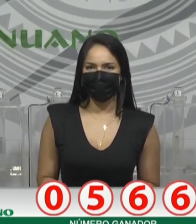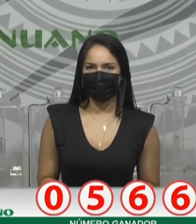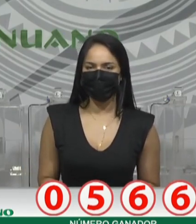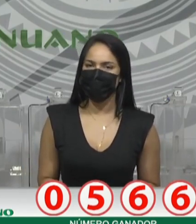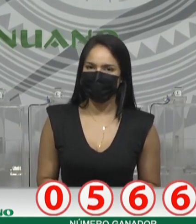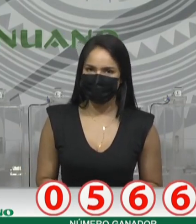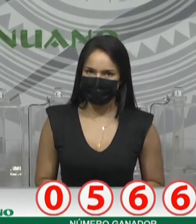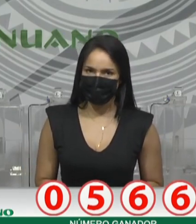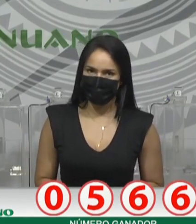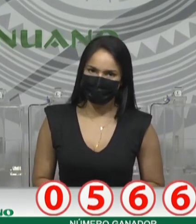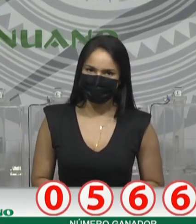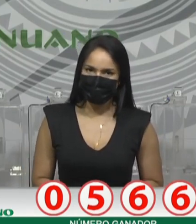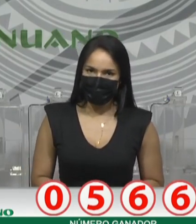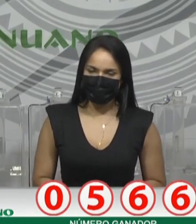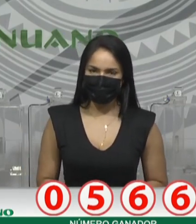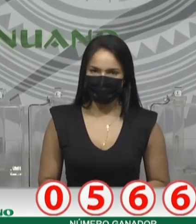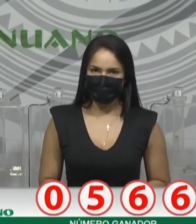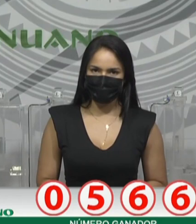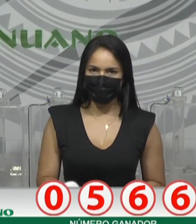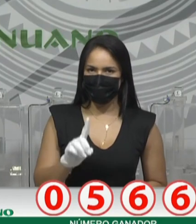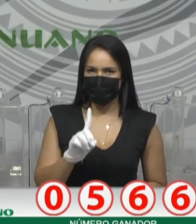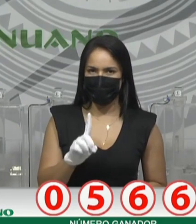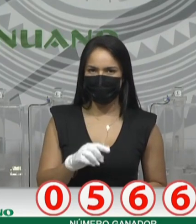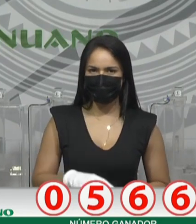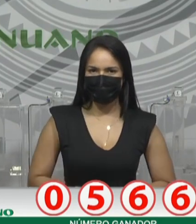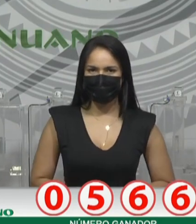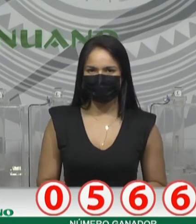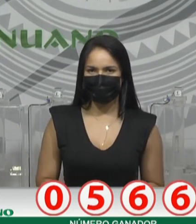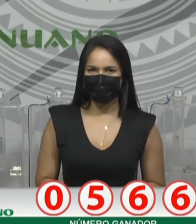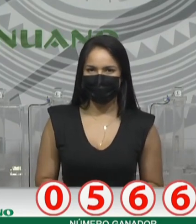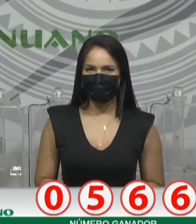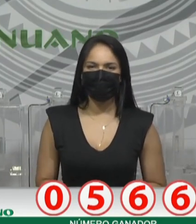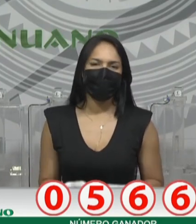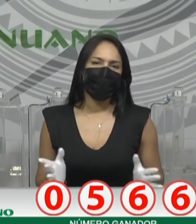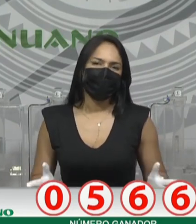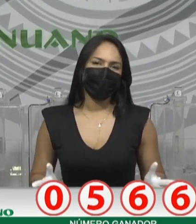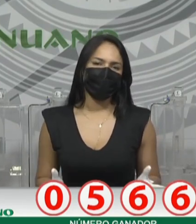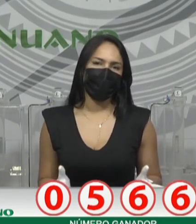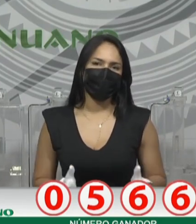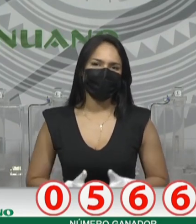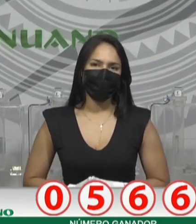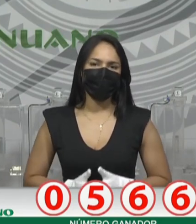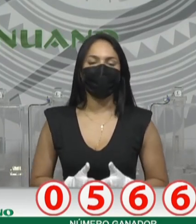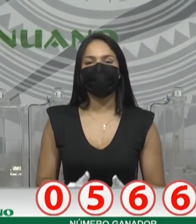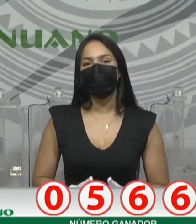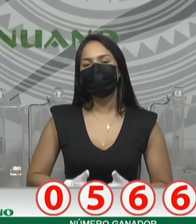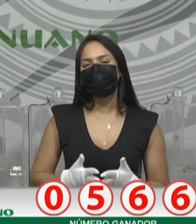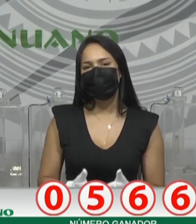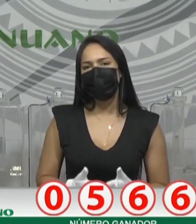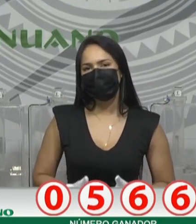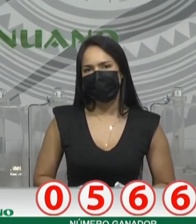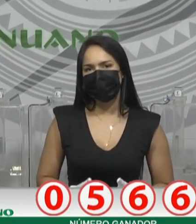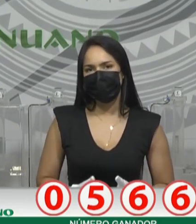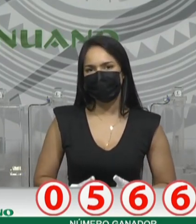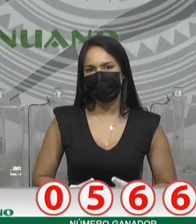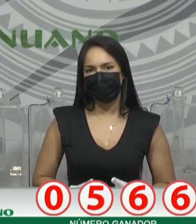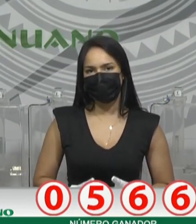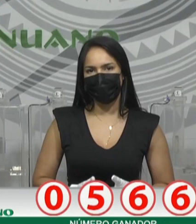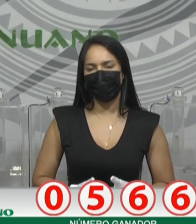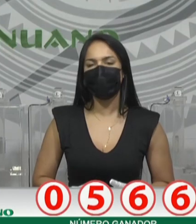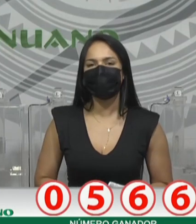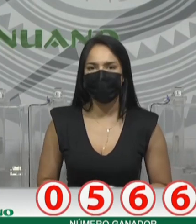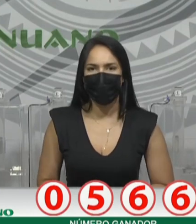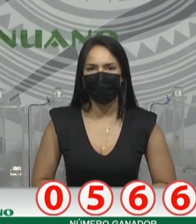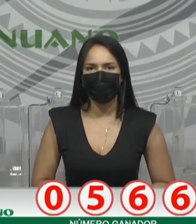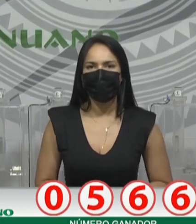de ellas, no se preocupe. Esta noche tiene una nueva oportunidad de ganar. Saludamos a las personas que siempre están siguiendo el